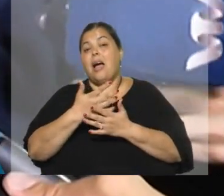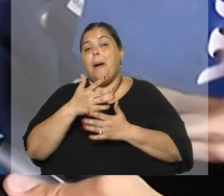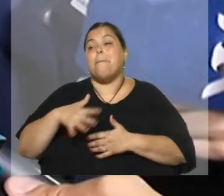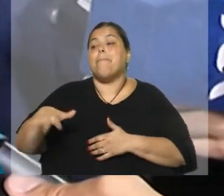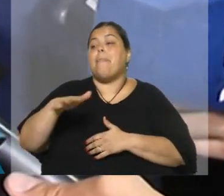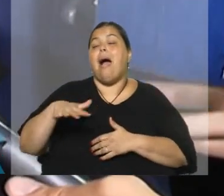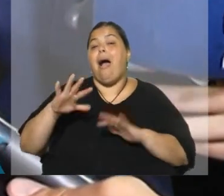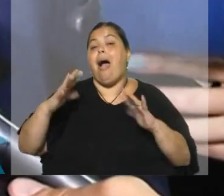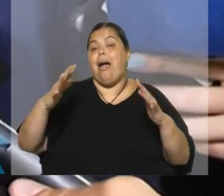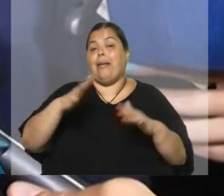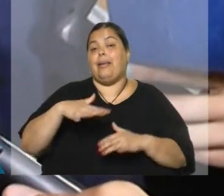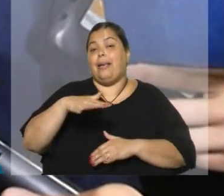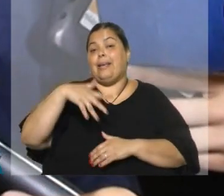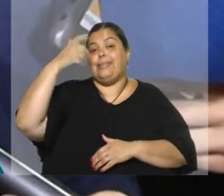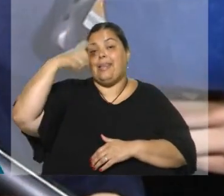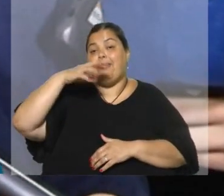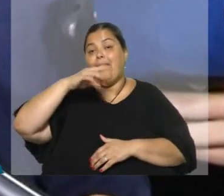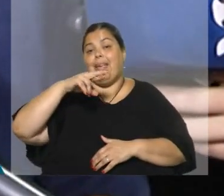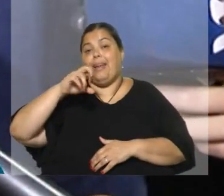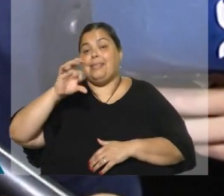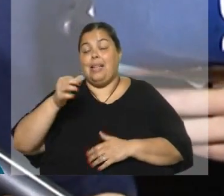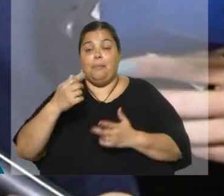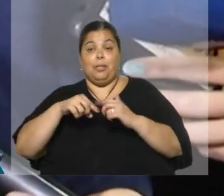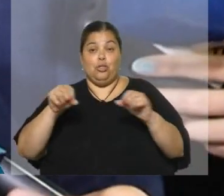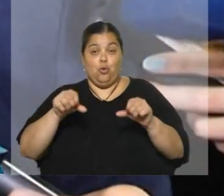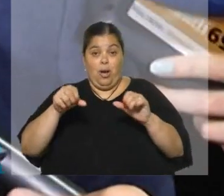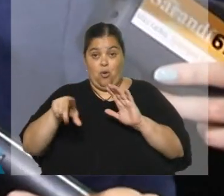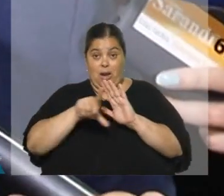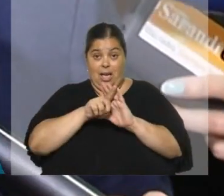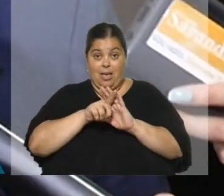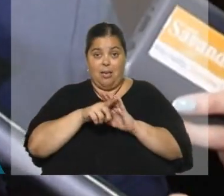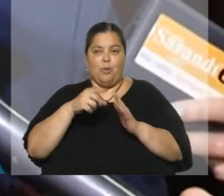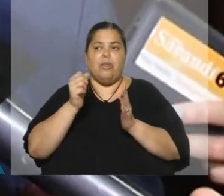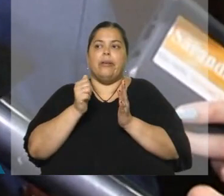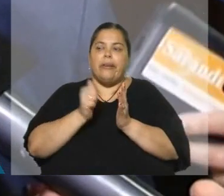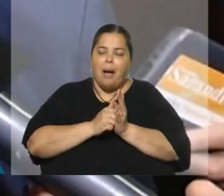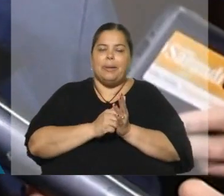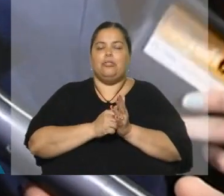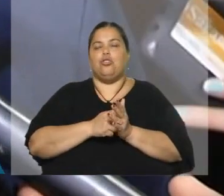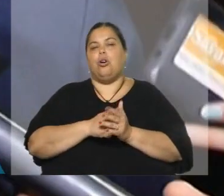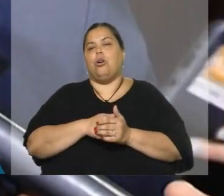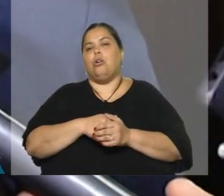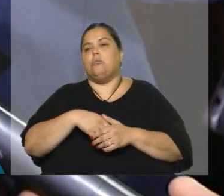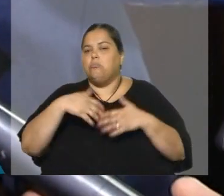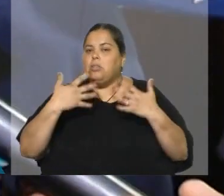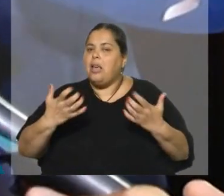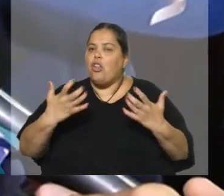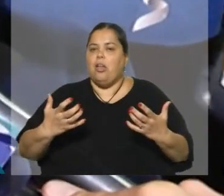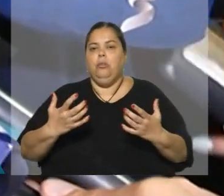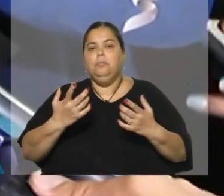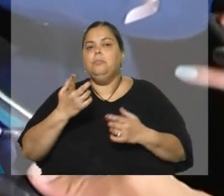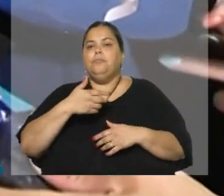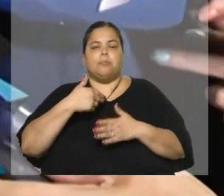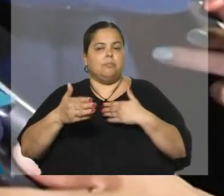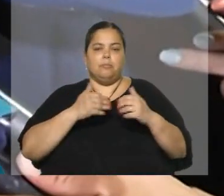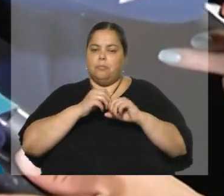legisla sin saber por ocurrencias o por caprichos Bueno podemos llegar a cometer un error que este